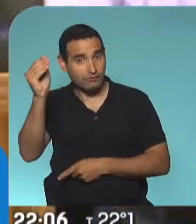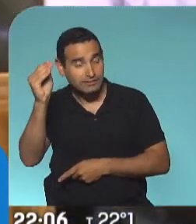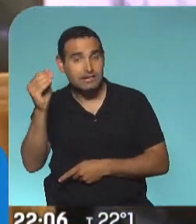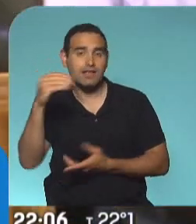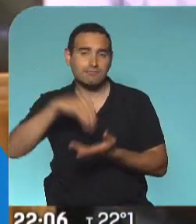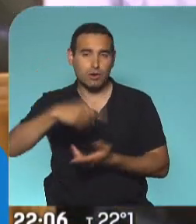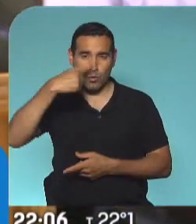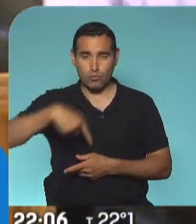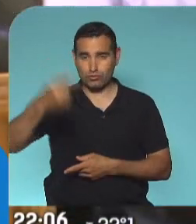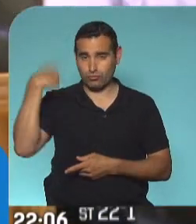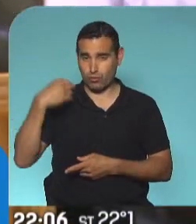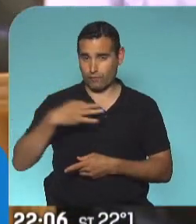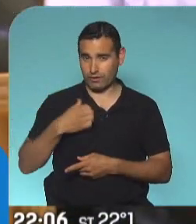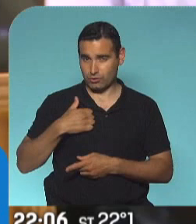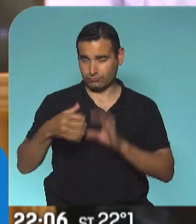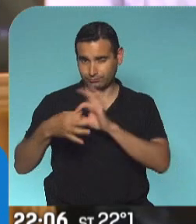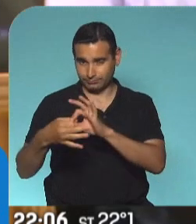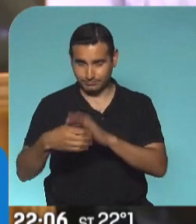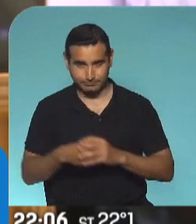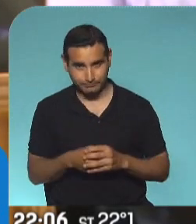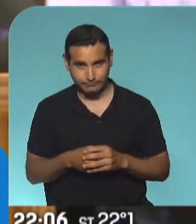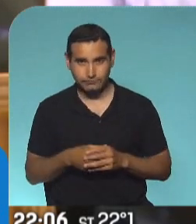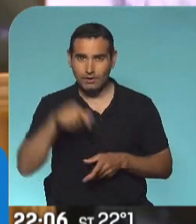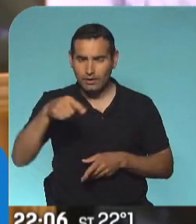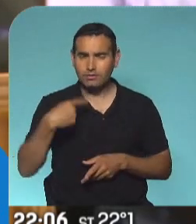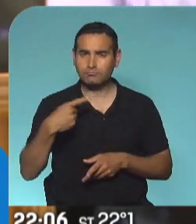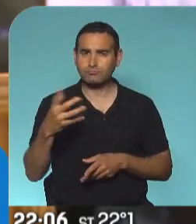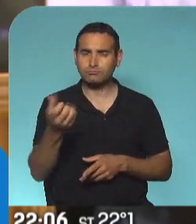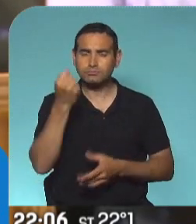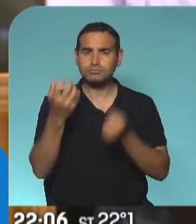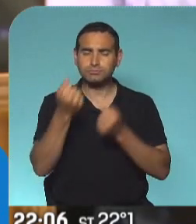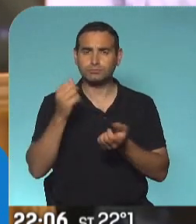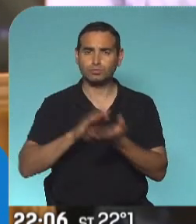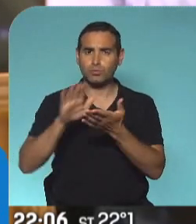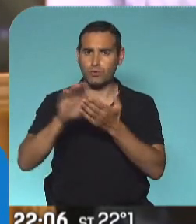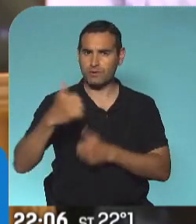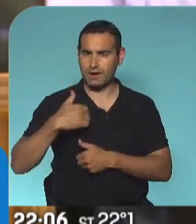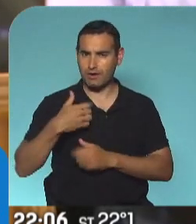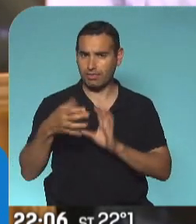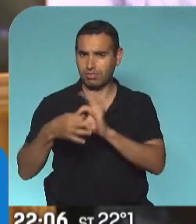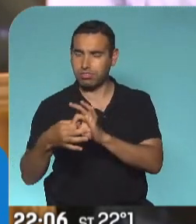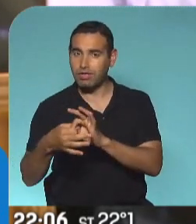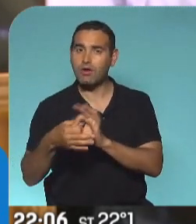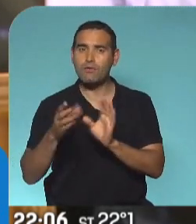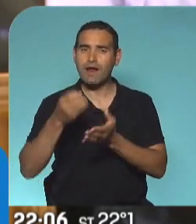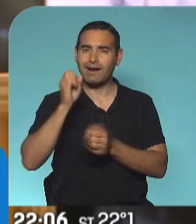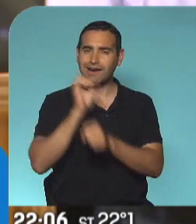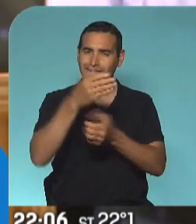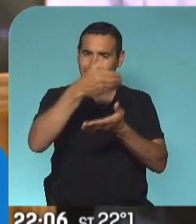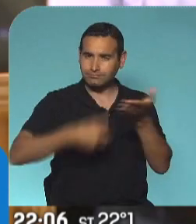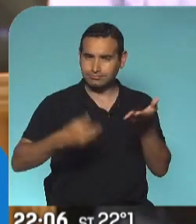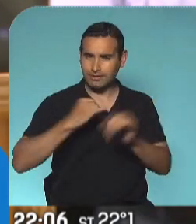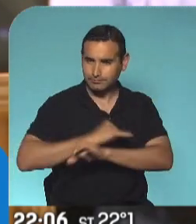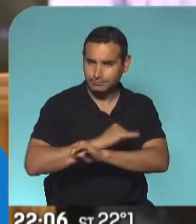último gobierno de facto. En este contexto de resurgimiento de voces afines a la dictadura, una carta distribuida por el Centro